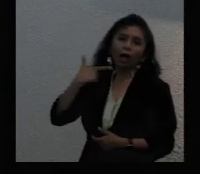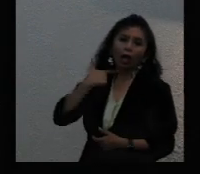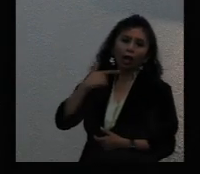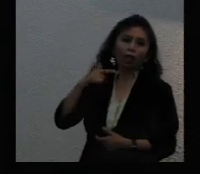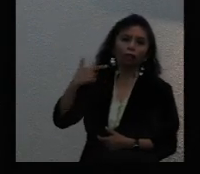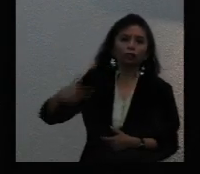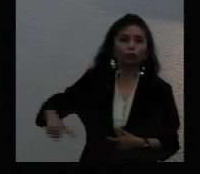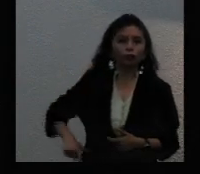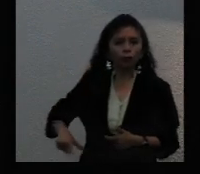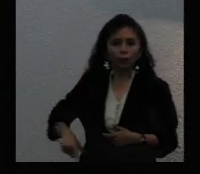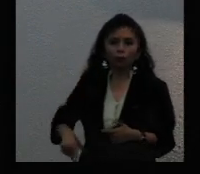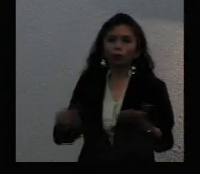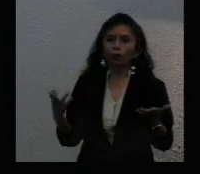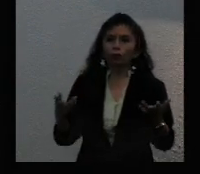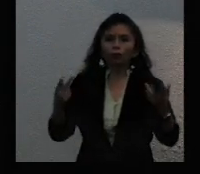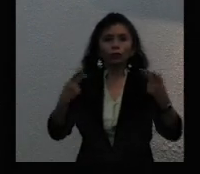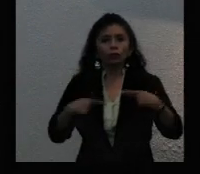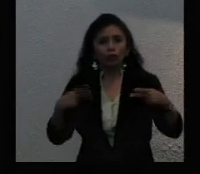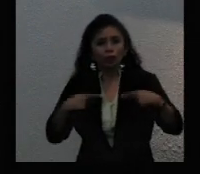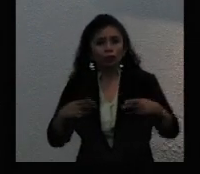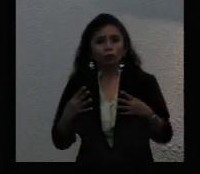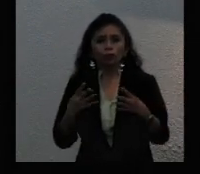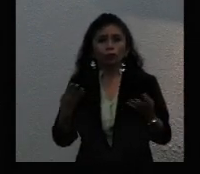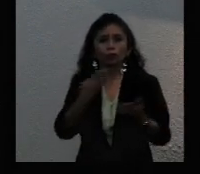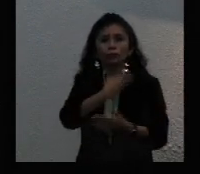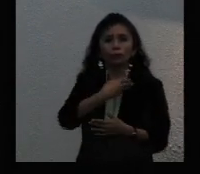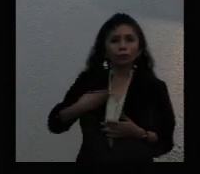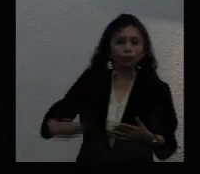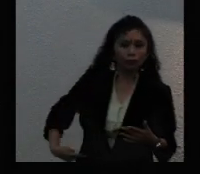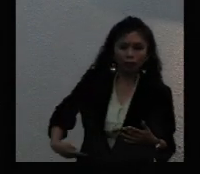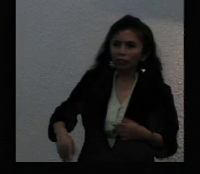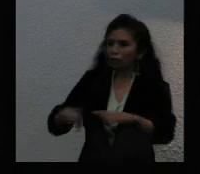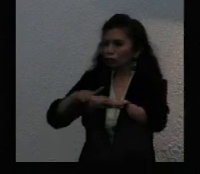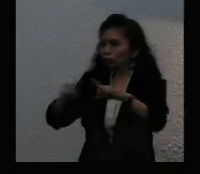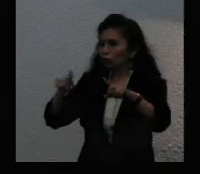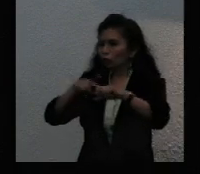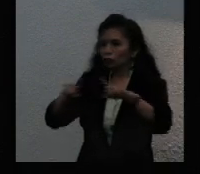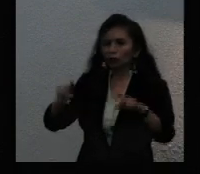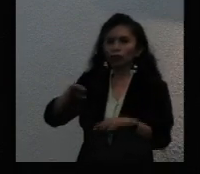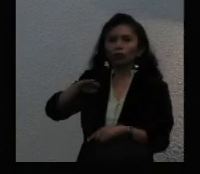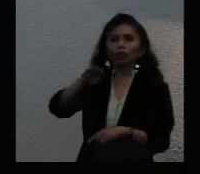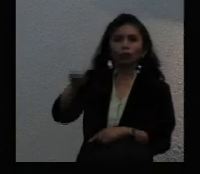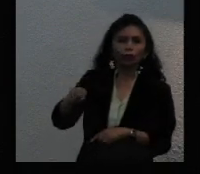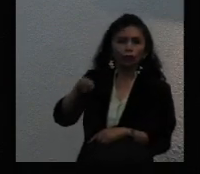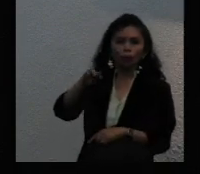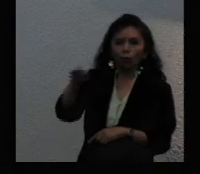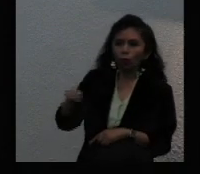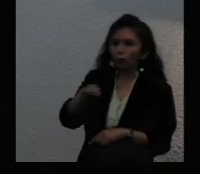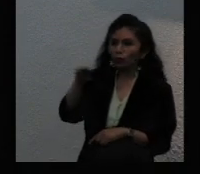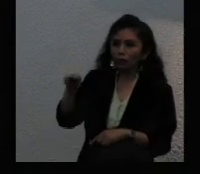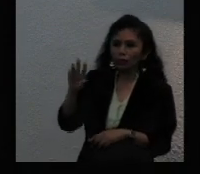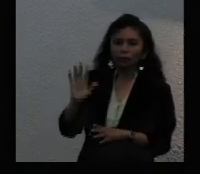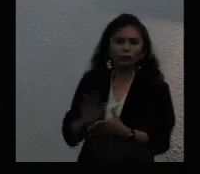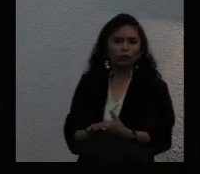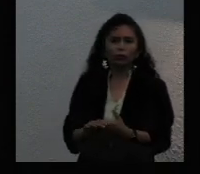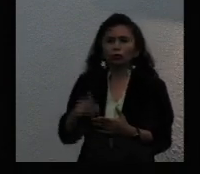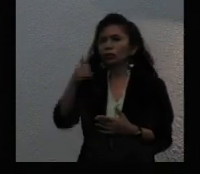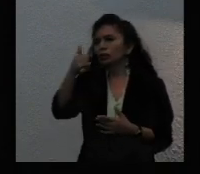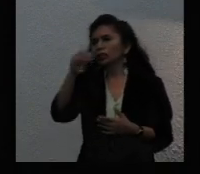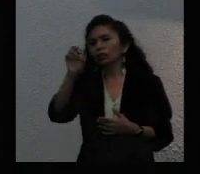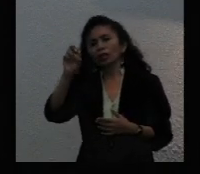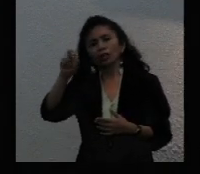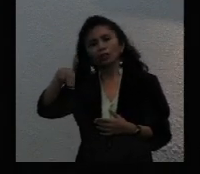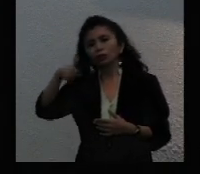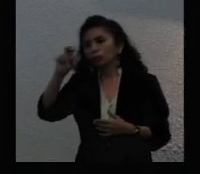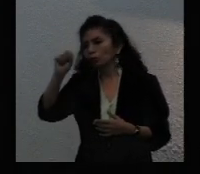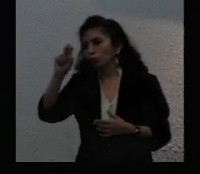Villanueva, de las y los ciudadanos presidentes municipales en funciones, Nibar Yensuni, Eric Lili